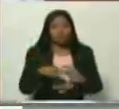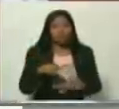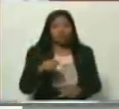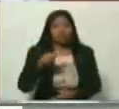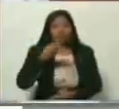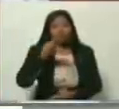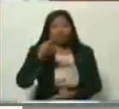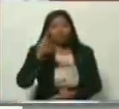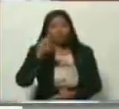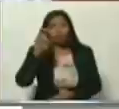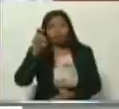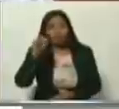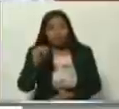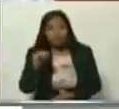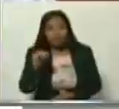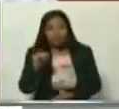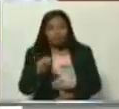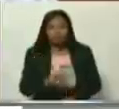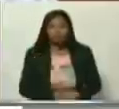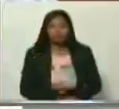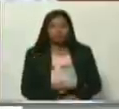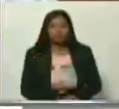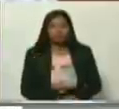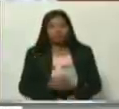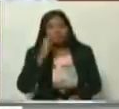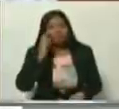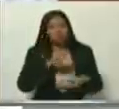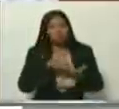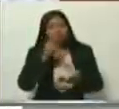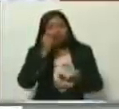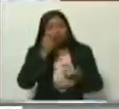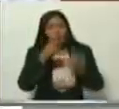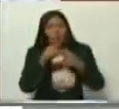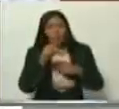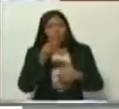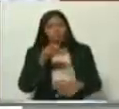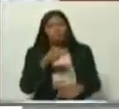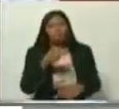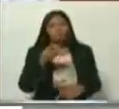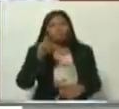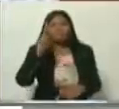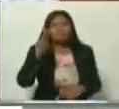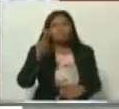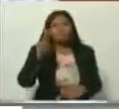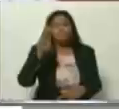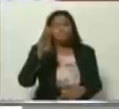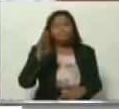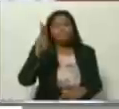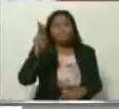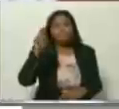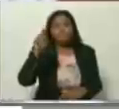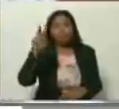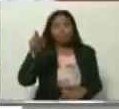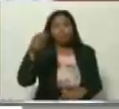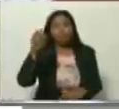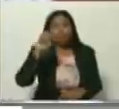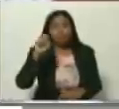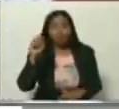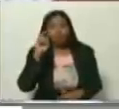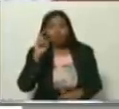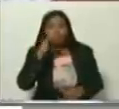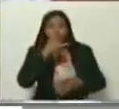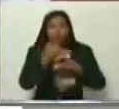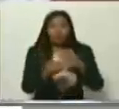a Laura Nicotra, ¿verdad? También está el amigo Vladimir Burgos. Yo estuve también en el programa